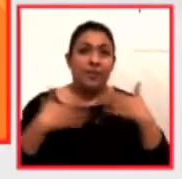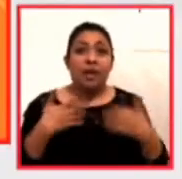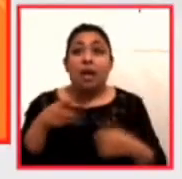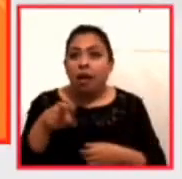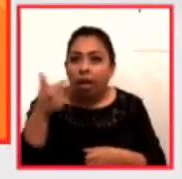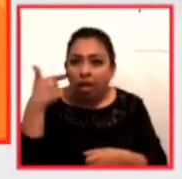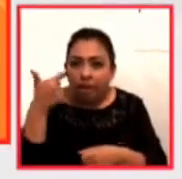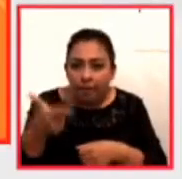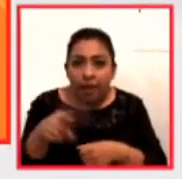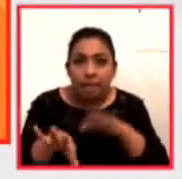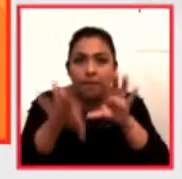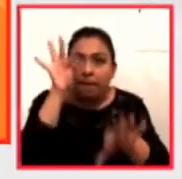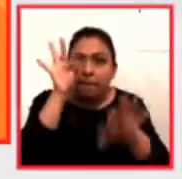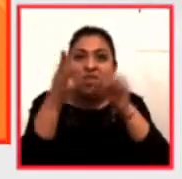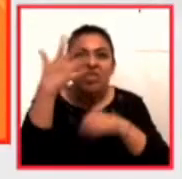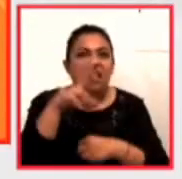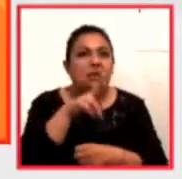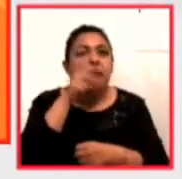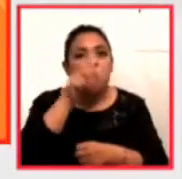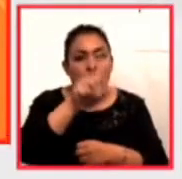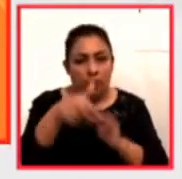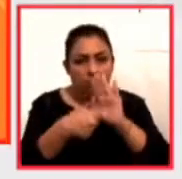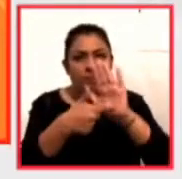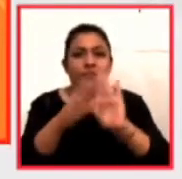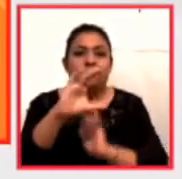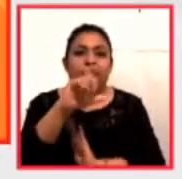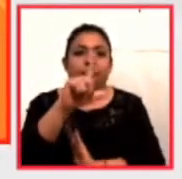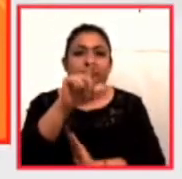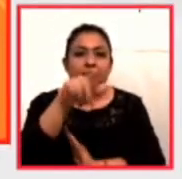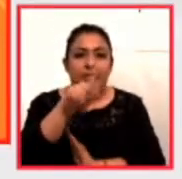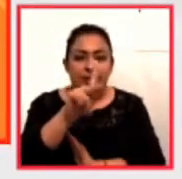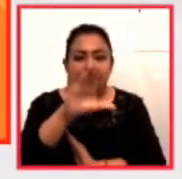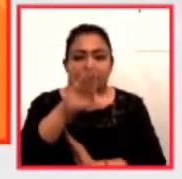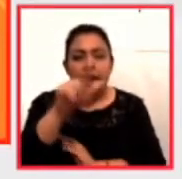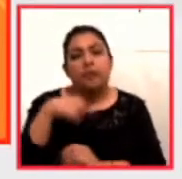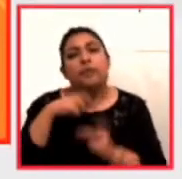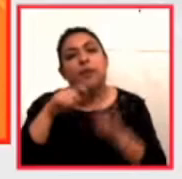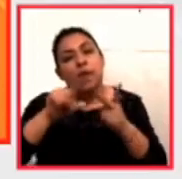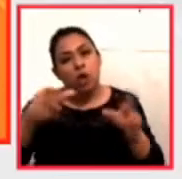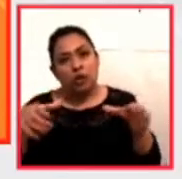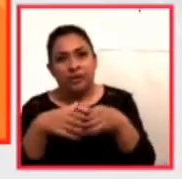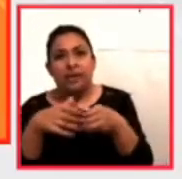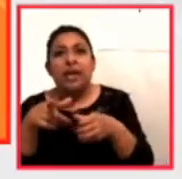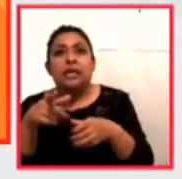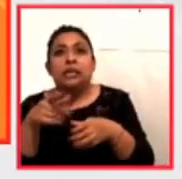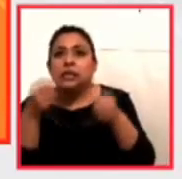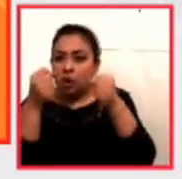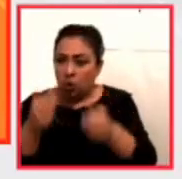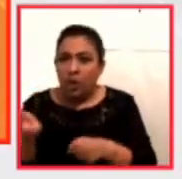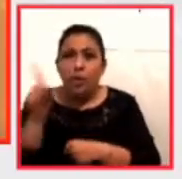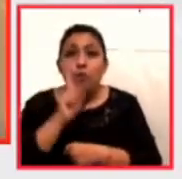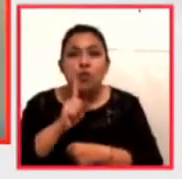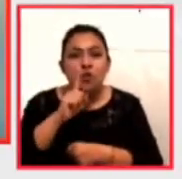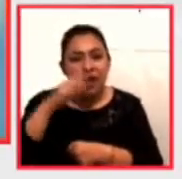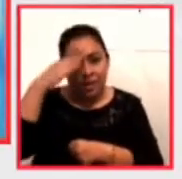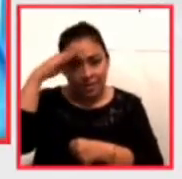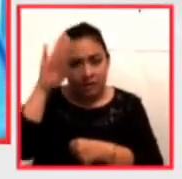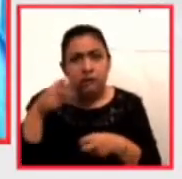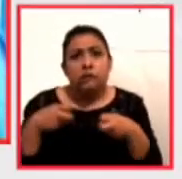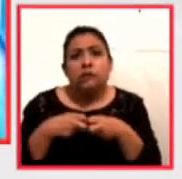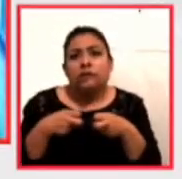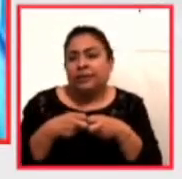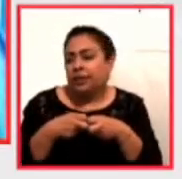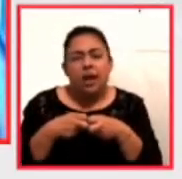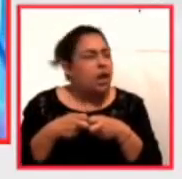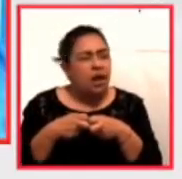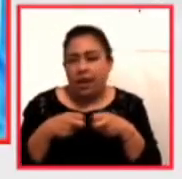en Clic-Clac. También está la sección de tips de seguridad con Doña Angustias, que ella no se angustia, nada más